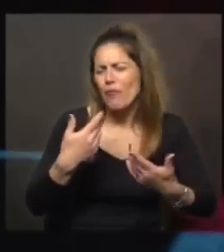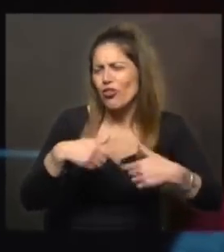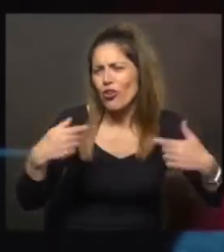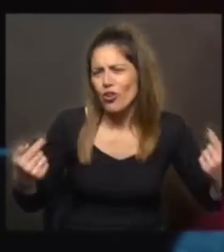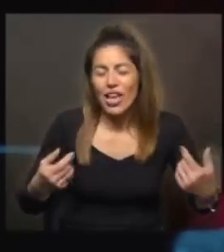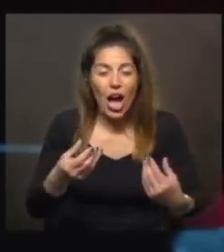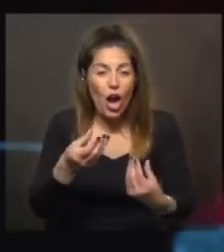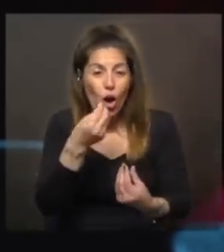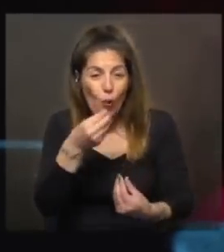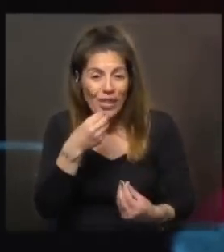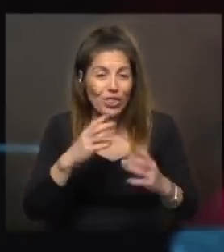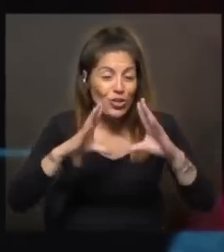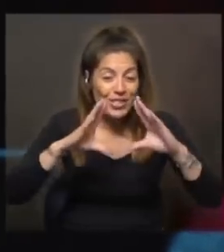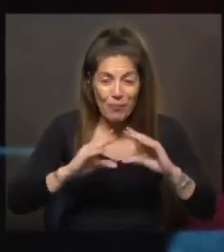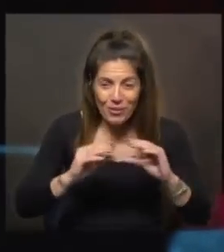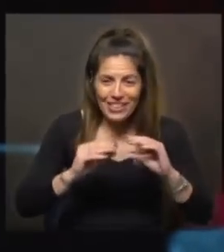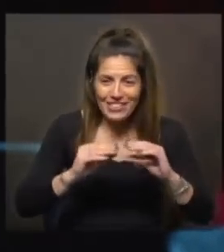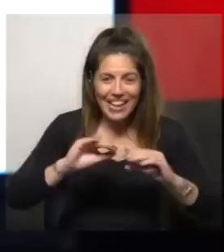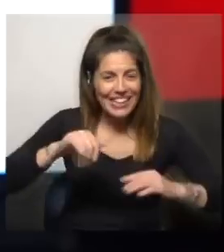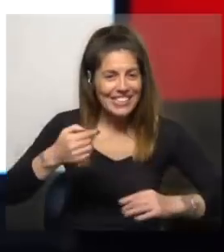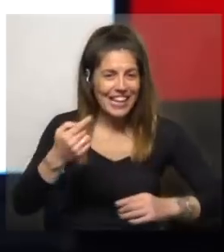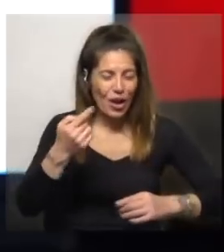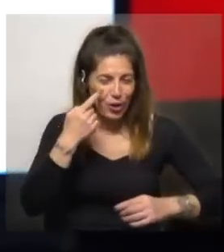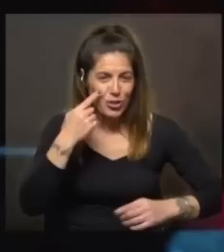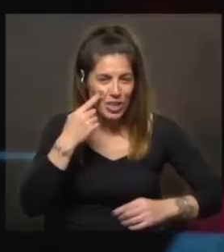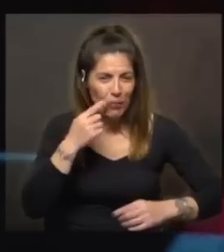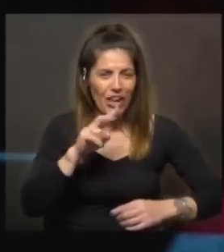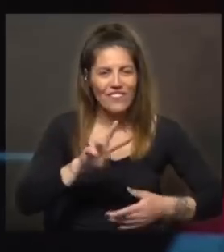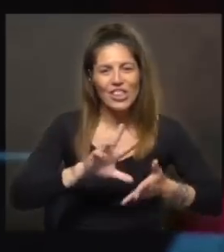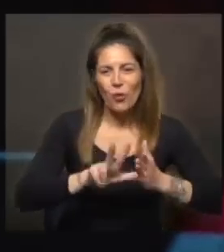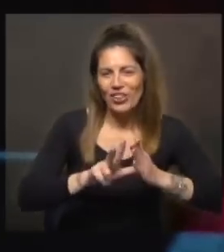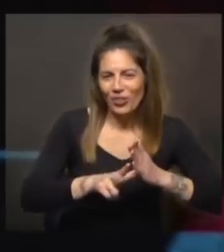comiendo hamburguesa de carrito que ya sabíamos Cuáles estaban 24 horas